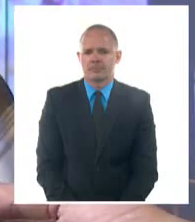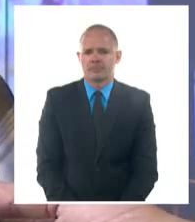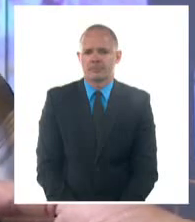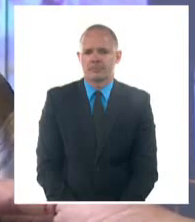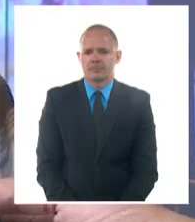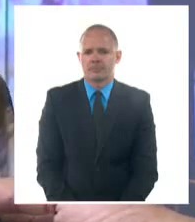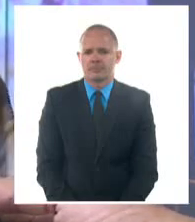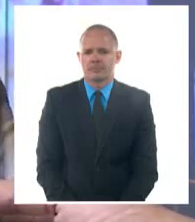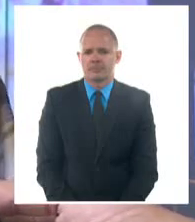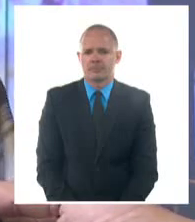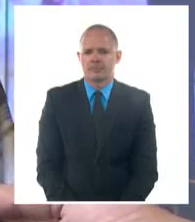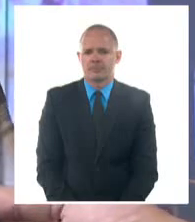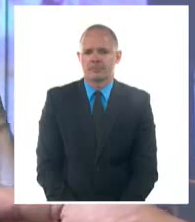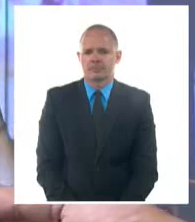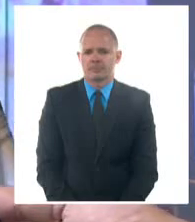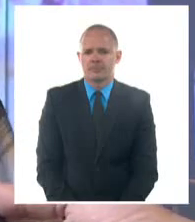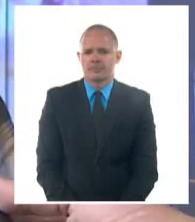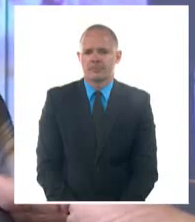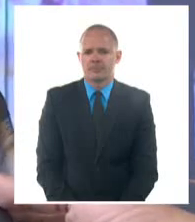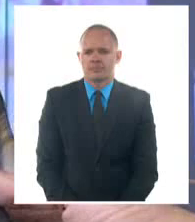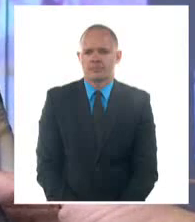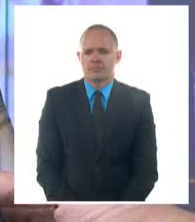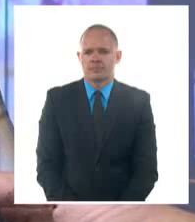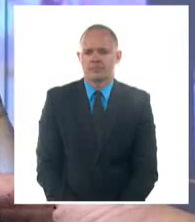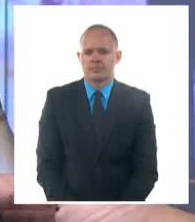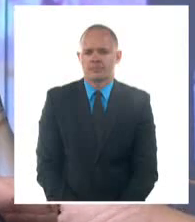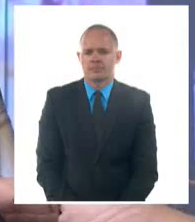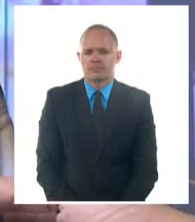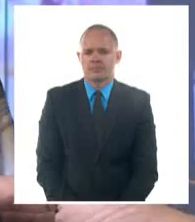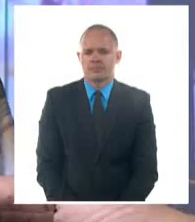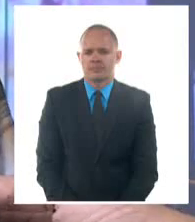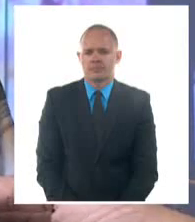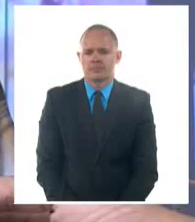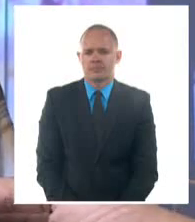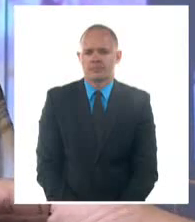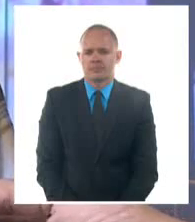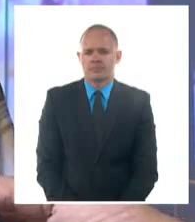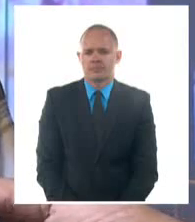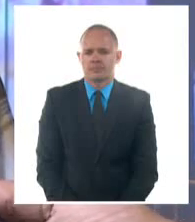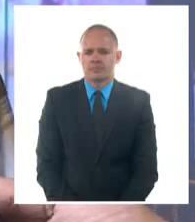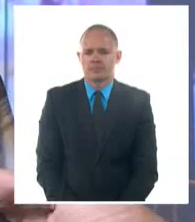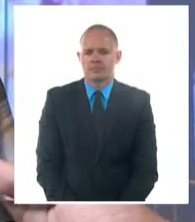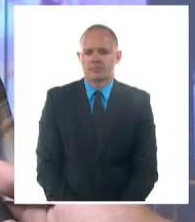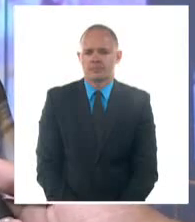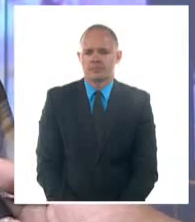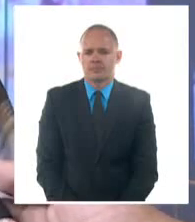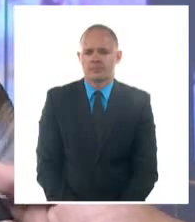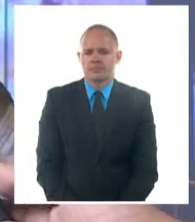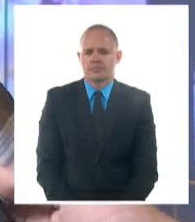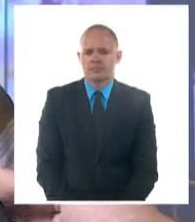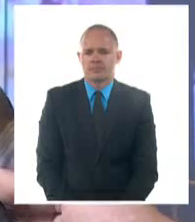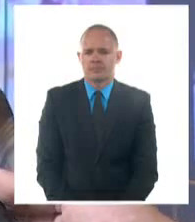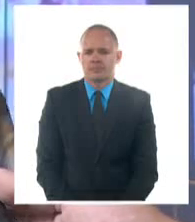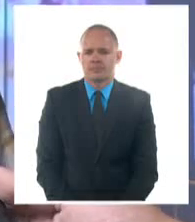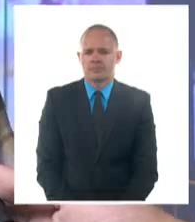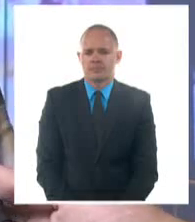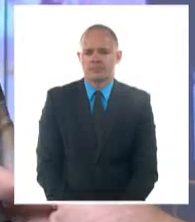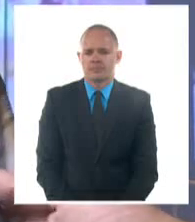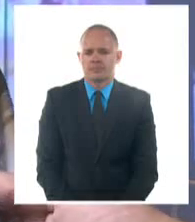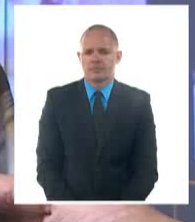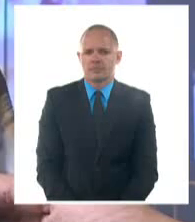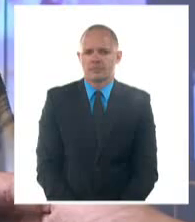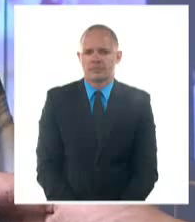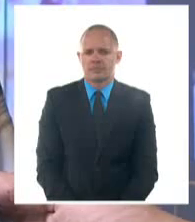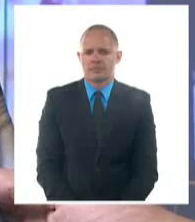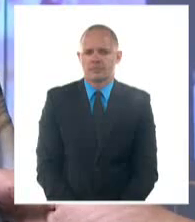capacidad, o sea, la máxima capacidad que puede alcanzar en estos momentos, aproximadamente 80 megawatts, que puede incorporarse nuevamente al sistema. Y también, bueno, ya está en proceso de